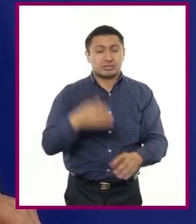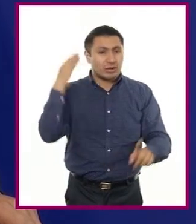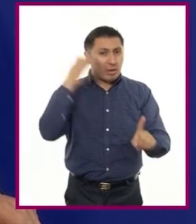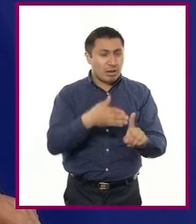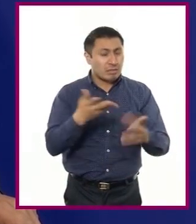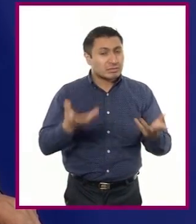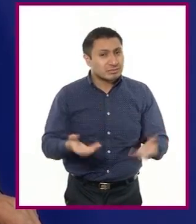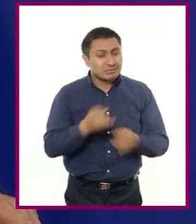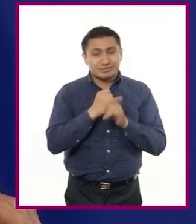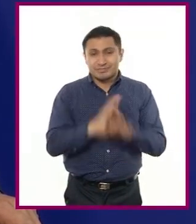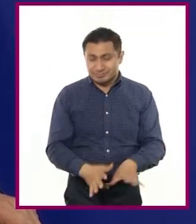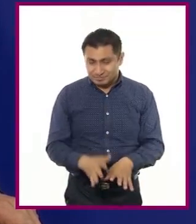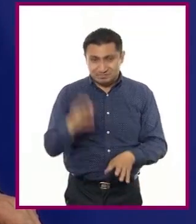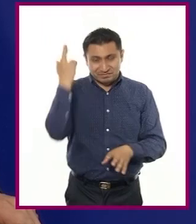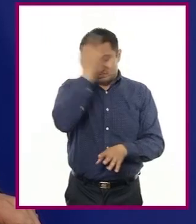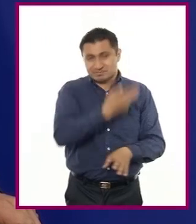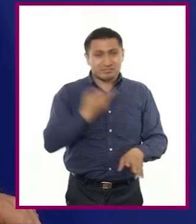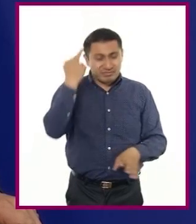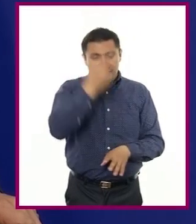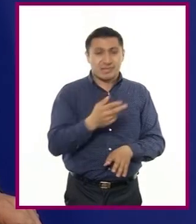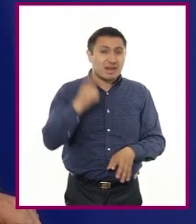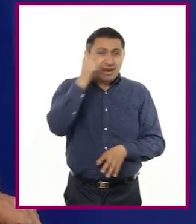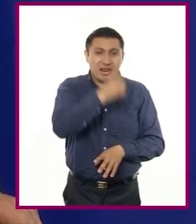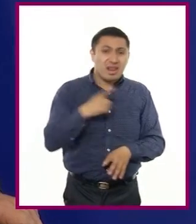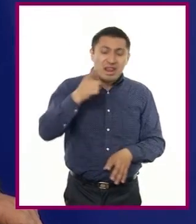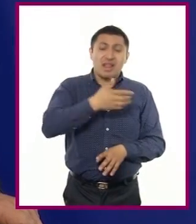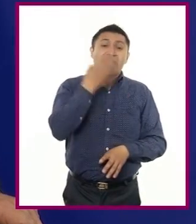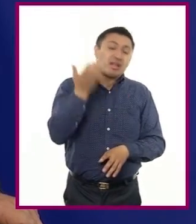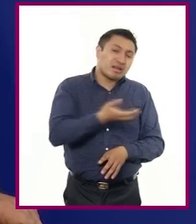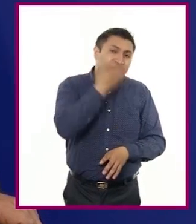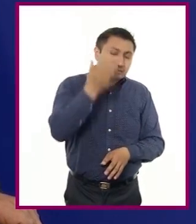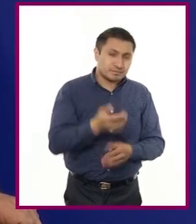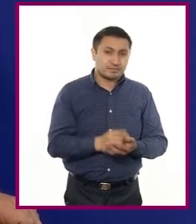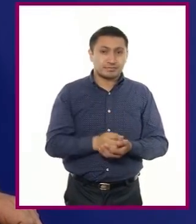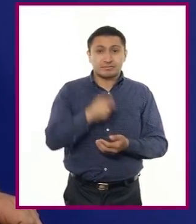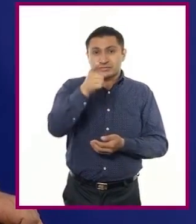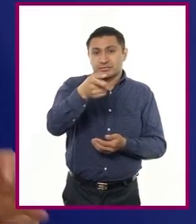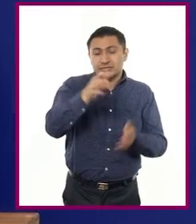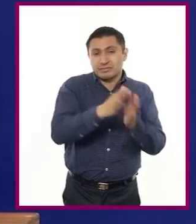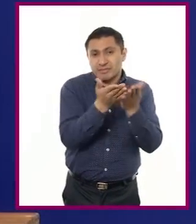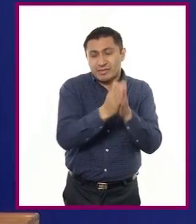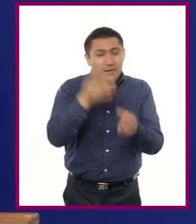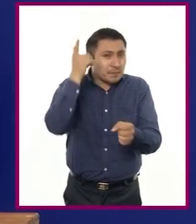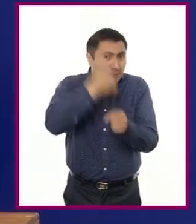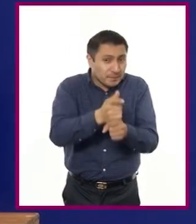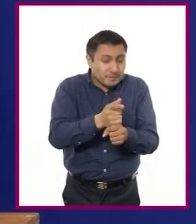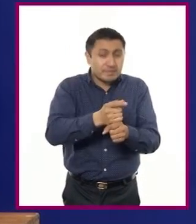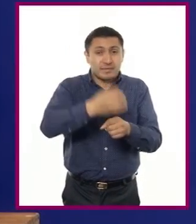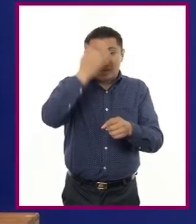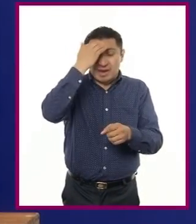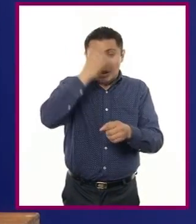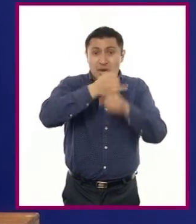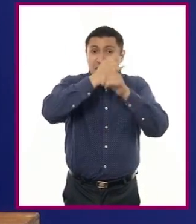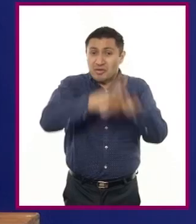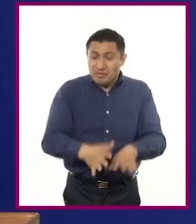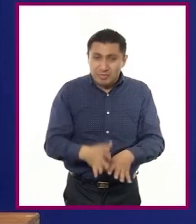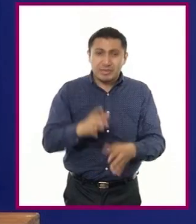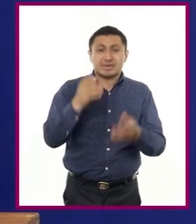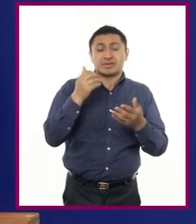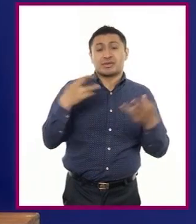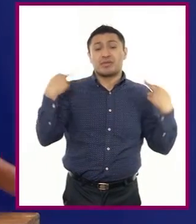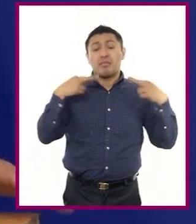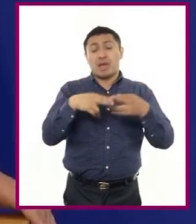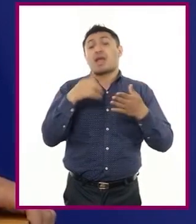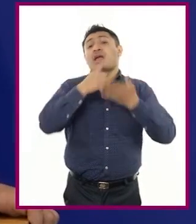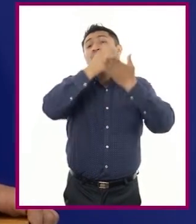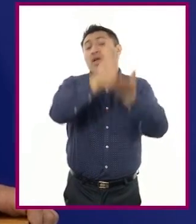de revisar el uso del lenguaje coloquial. Búsquenlo en su libro de texto. Amplíen la información con ayuda de sus maestros